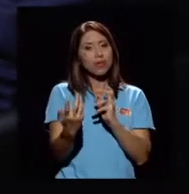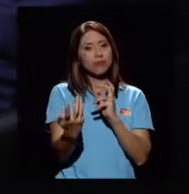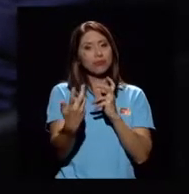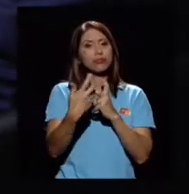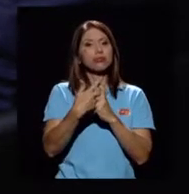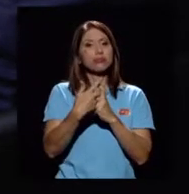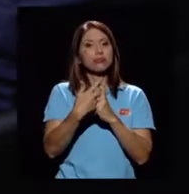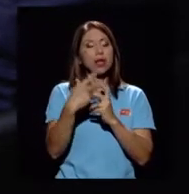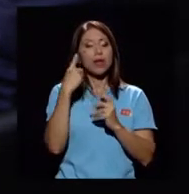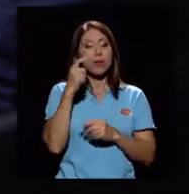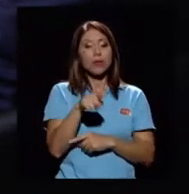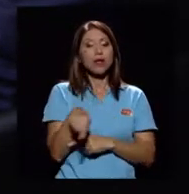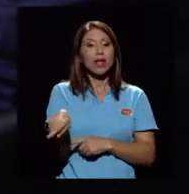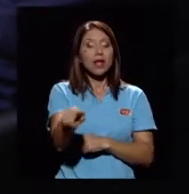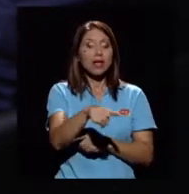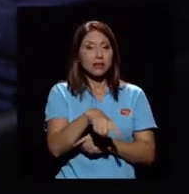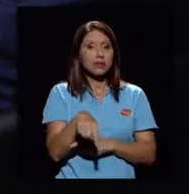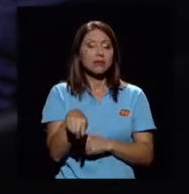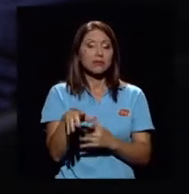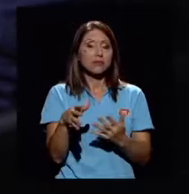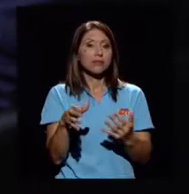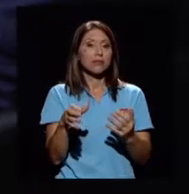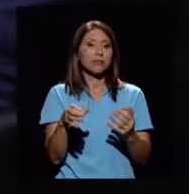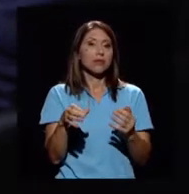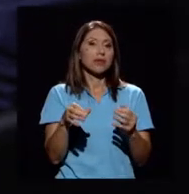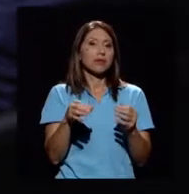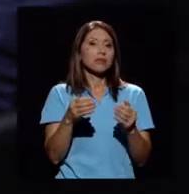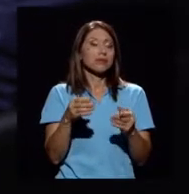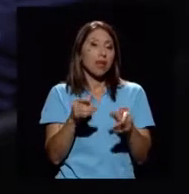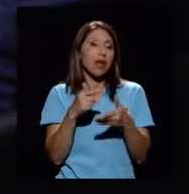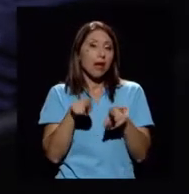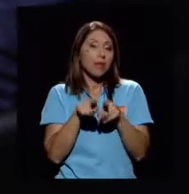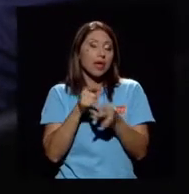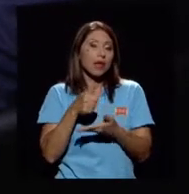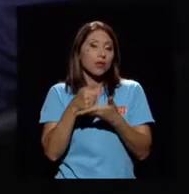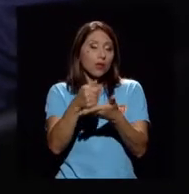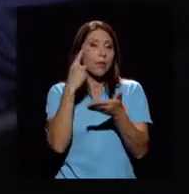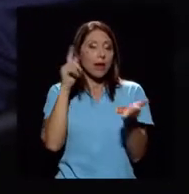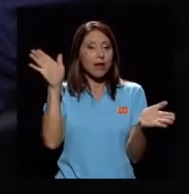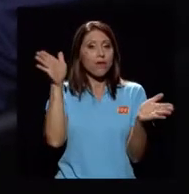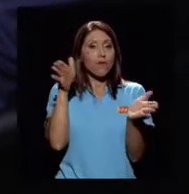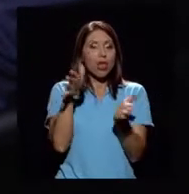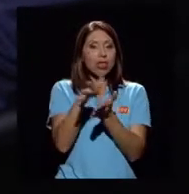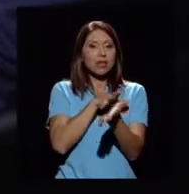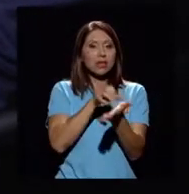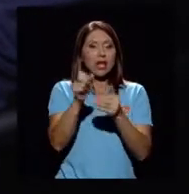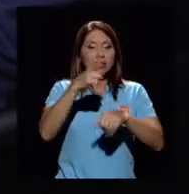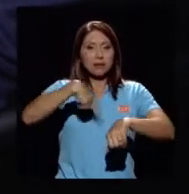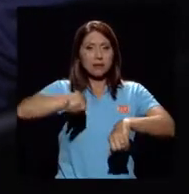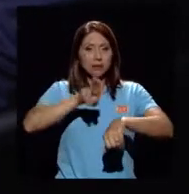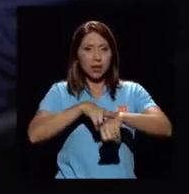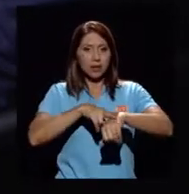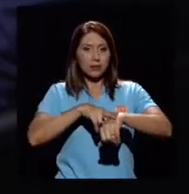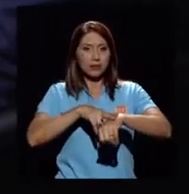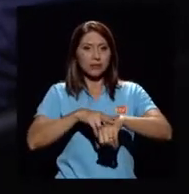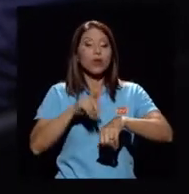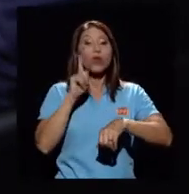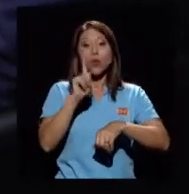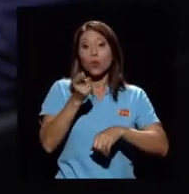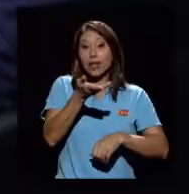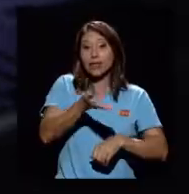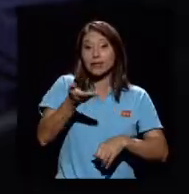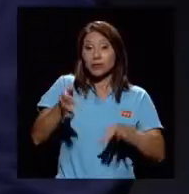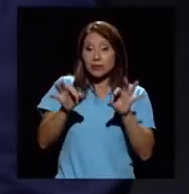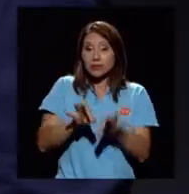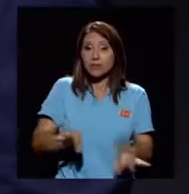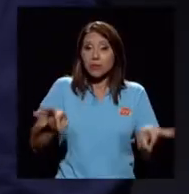sirven, por ejemplo, para reducir desastres naturales. Por ejemplo, uno de los aspectos claves del cambio climático es